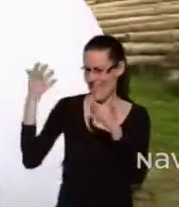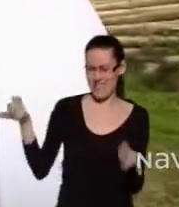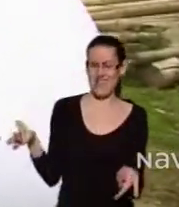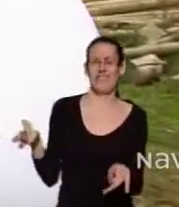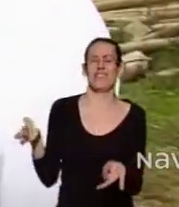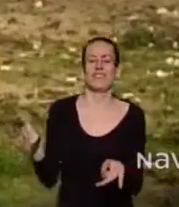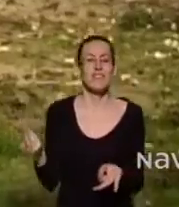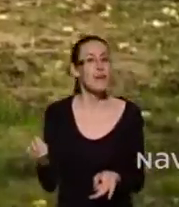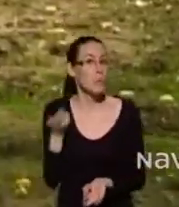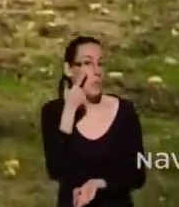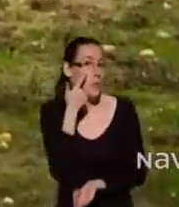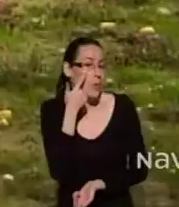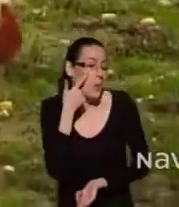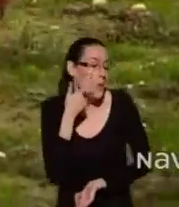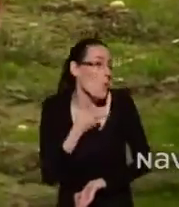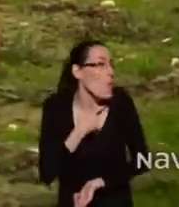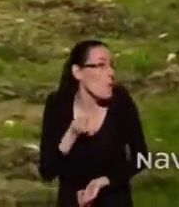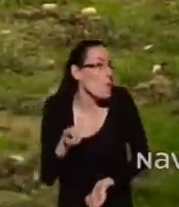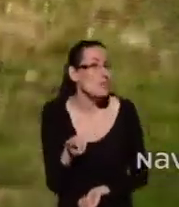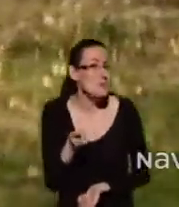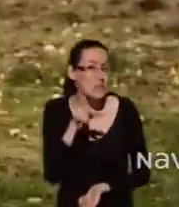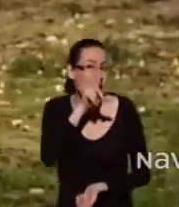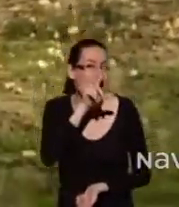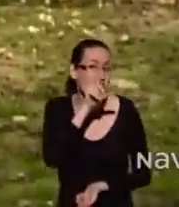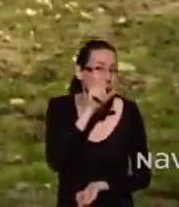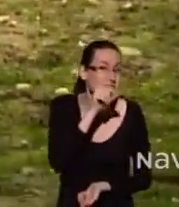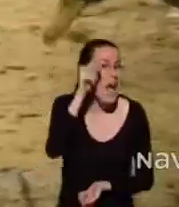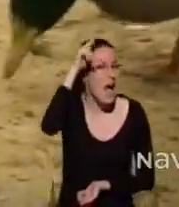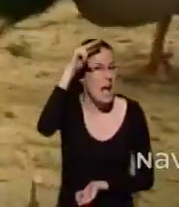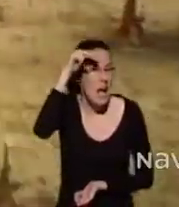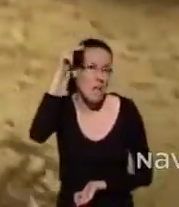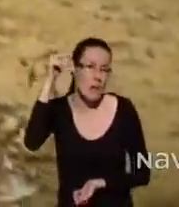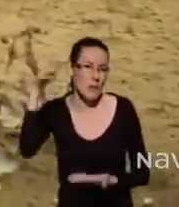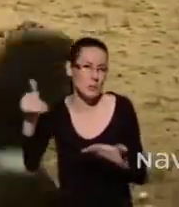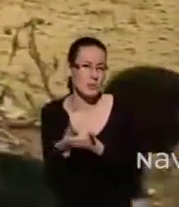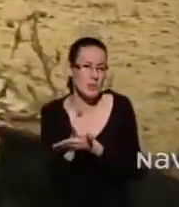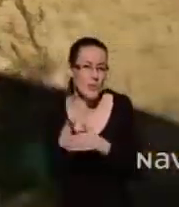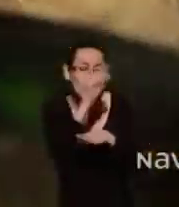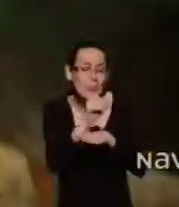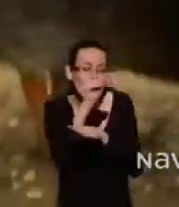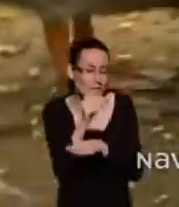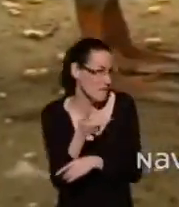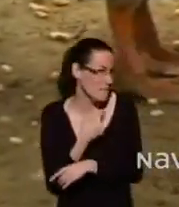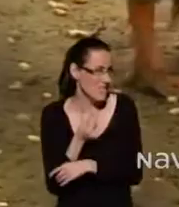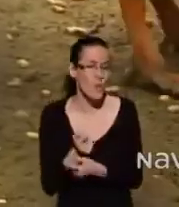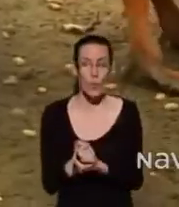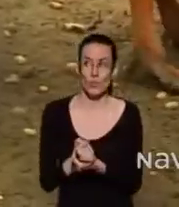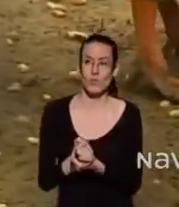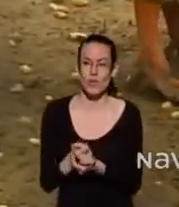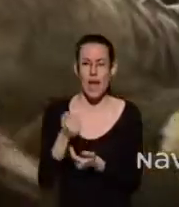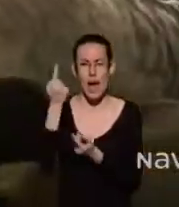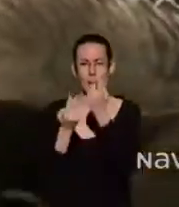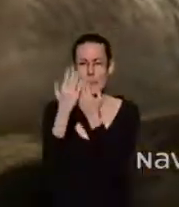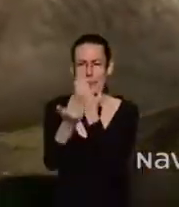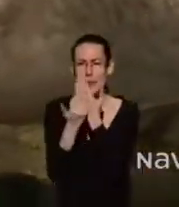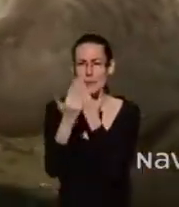cría de gallinas, patos, ocas, caballos, de todo tengo. Vaya. Y creo que cuando algún vecino se tiene que ir,